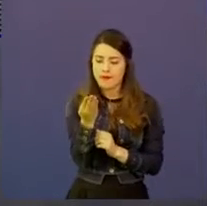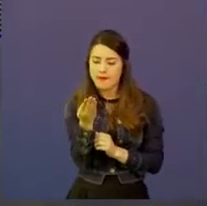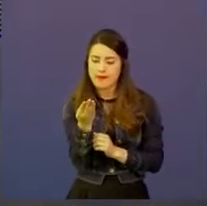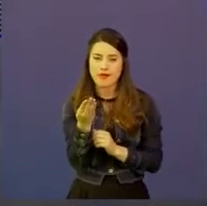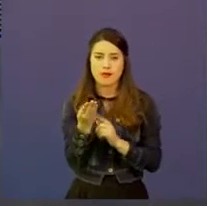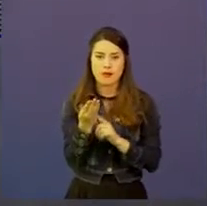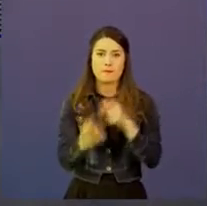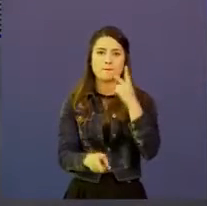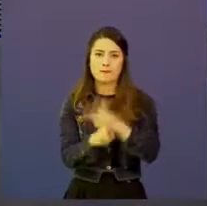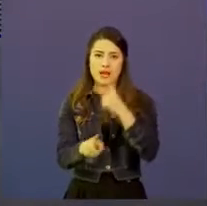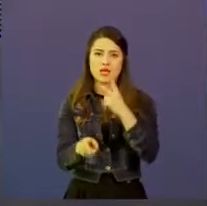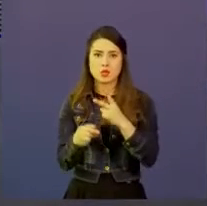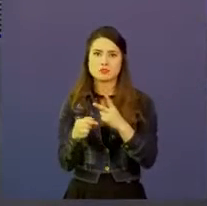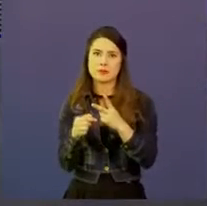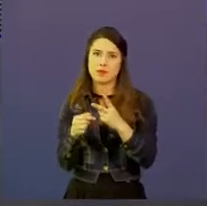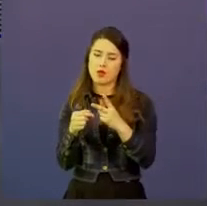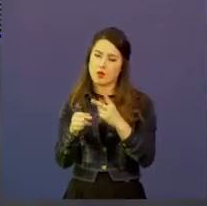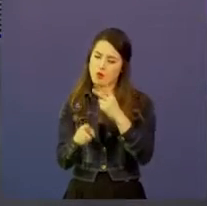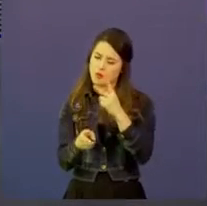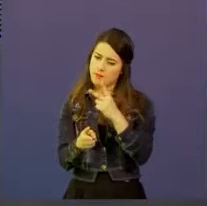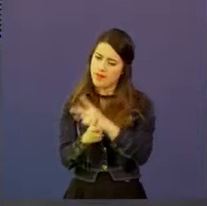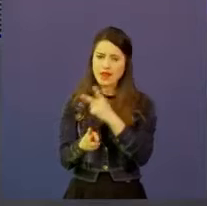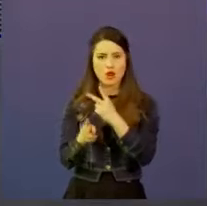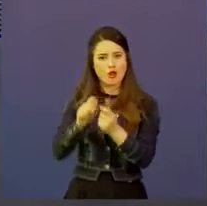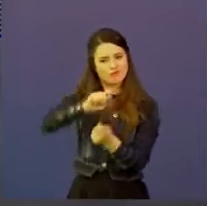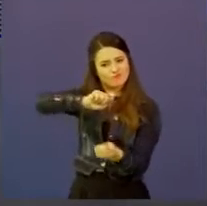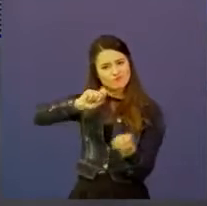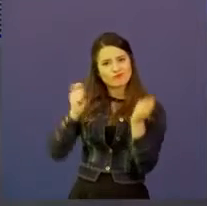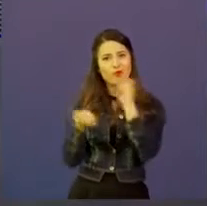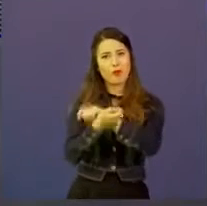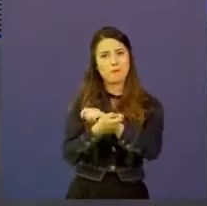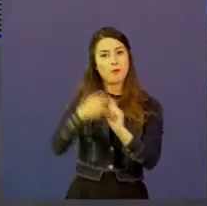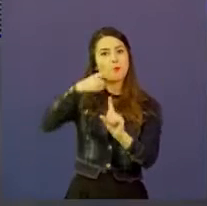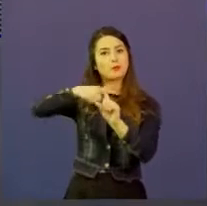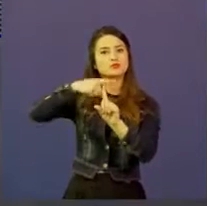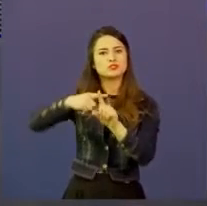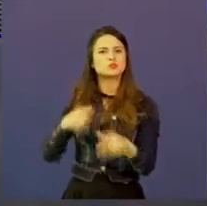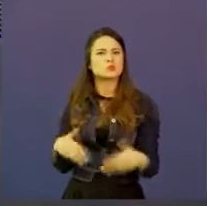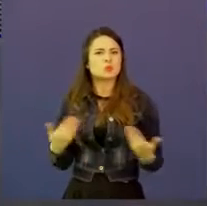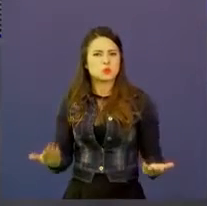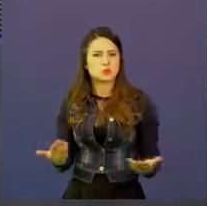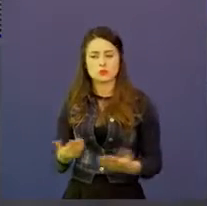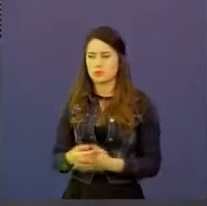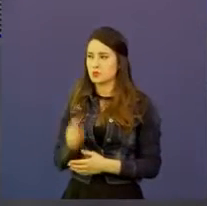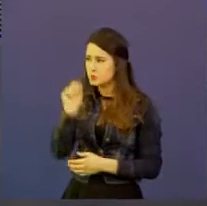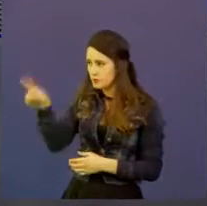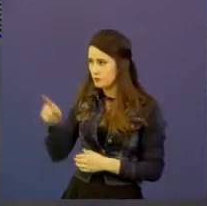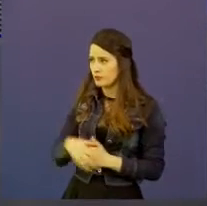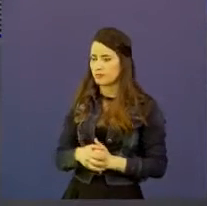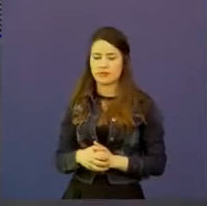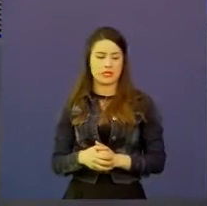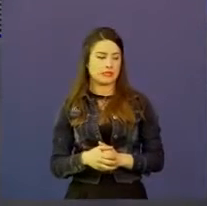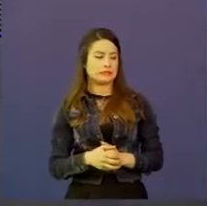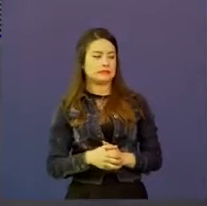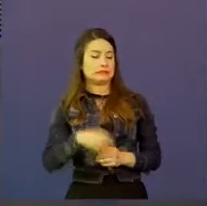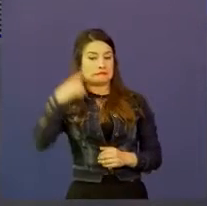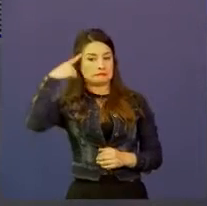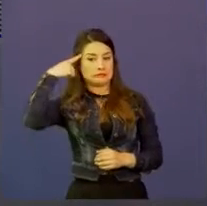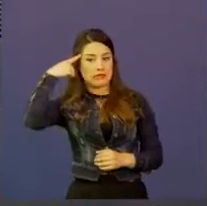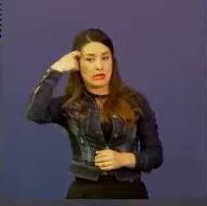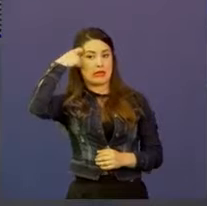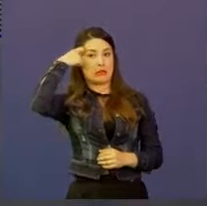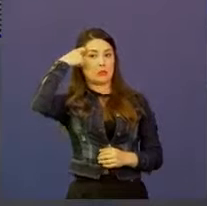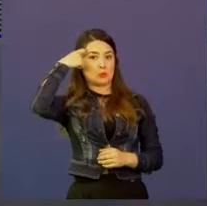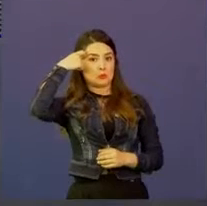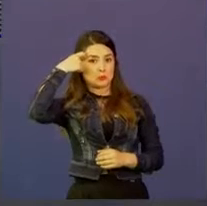favor y al favor de los procesos educativos de los menores de edad. Bueno, ese es un reto gigante que tenemos, y es un